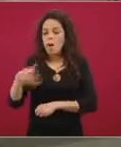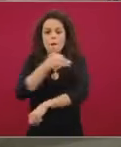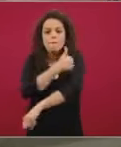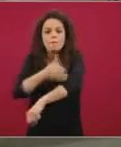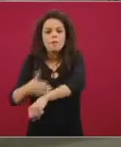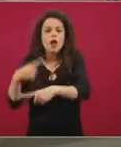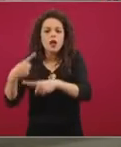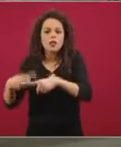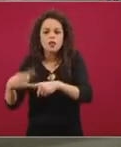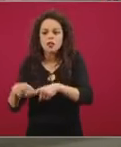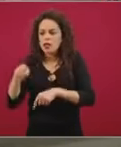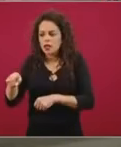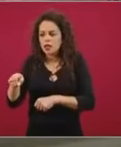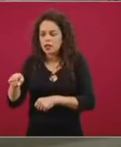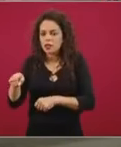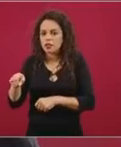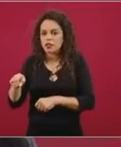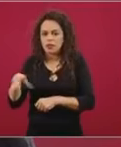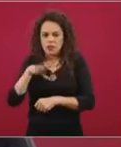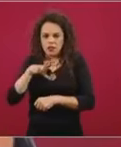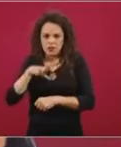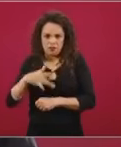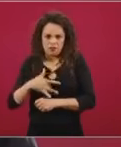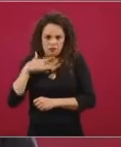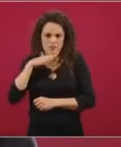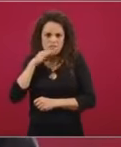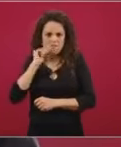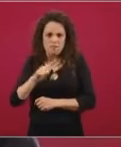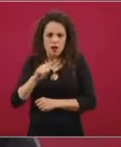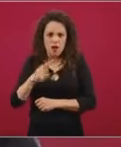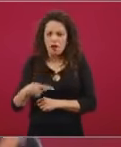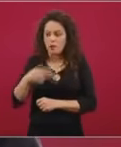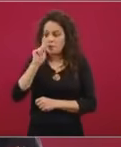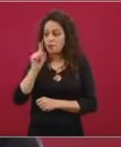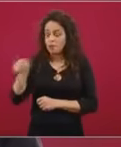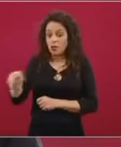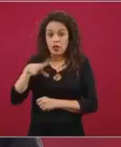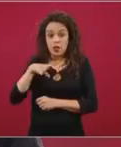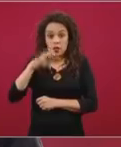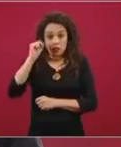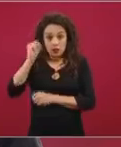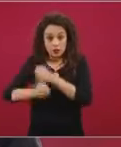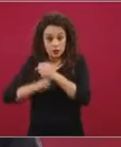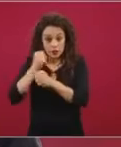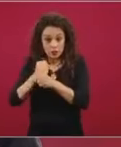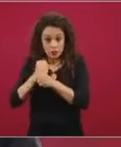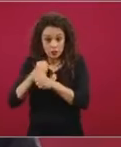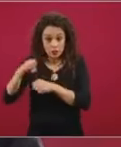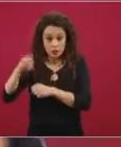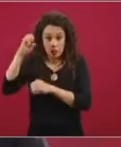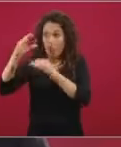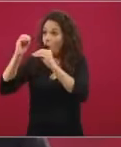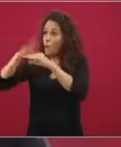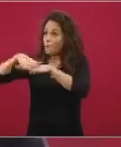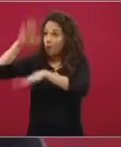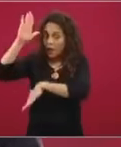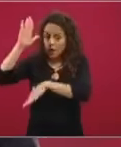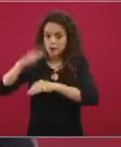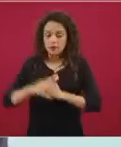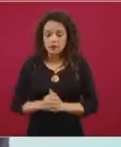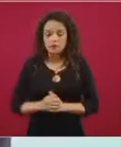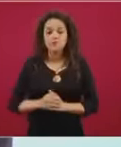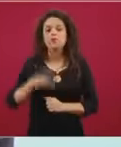síntomas y piensa usted que tiene COVID-19, pero además tiene 60 años o más de edad, o